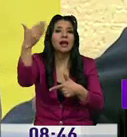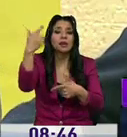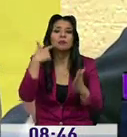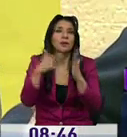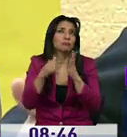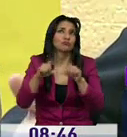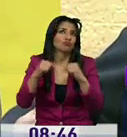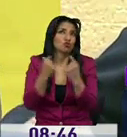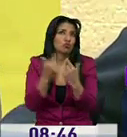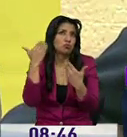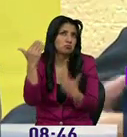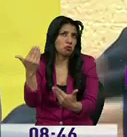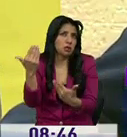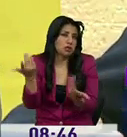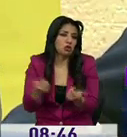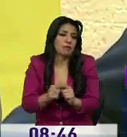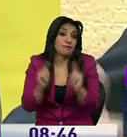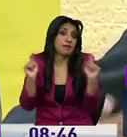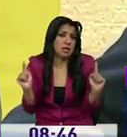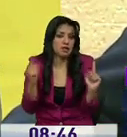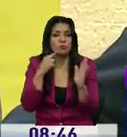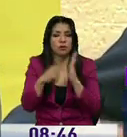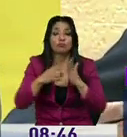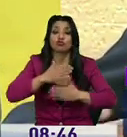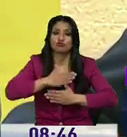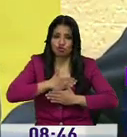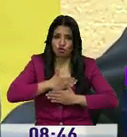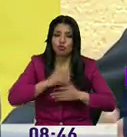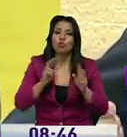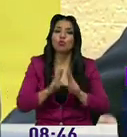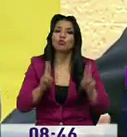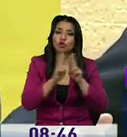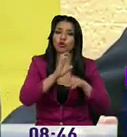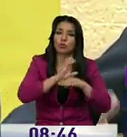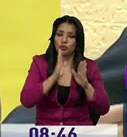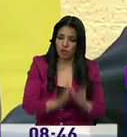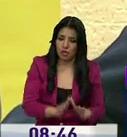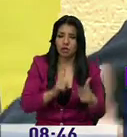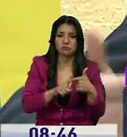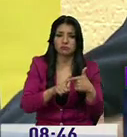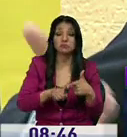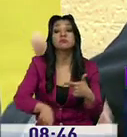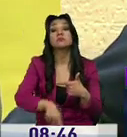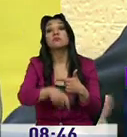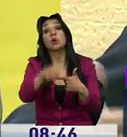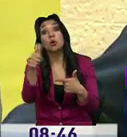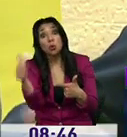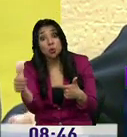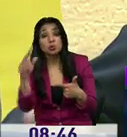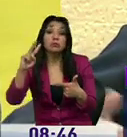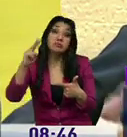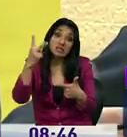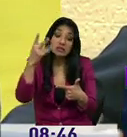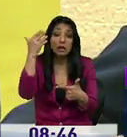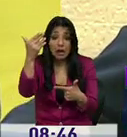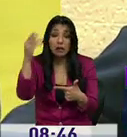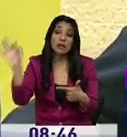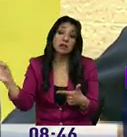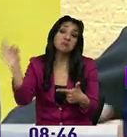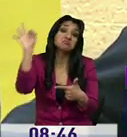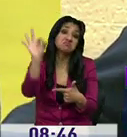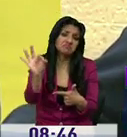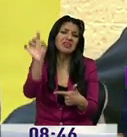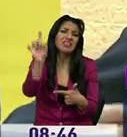de un partido político, es decir, yo soy de Unión Ecuatoriana, habíamos creído que era importante que la